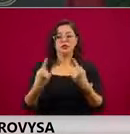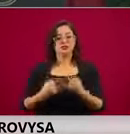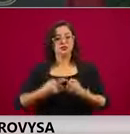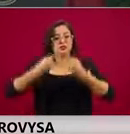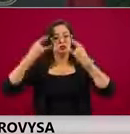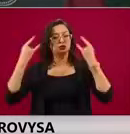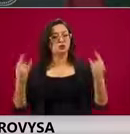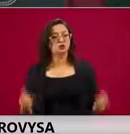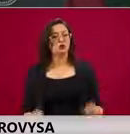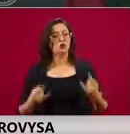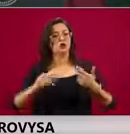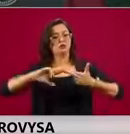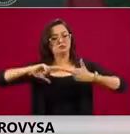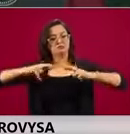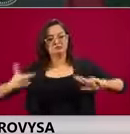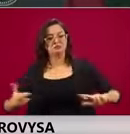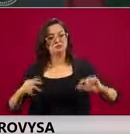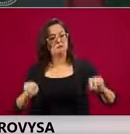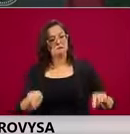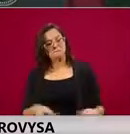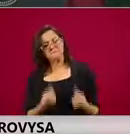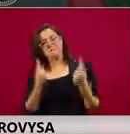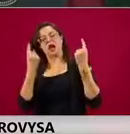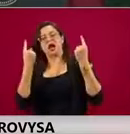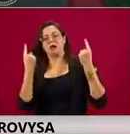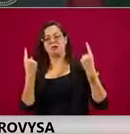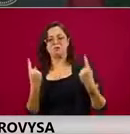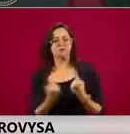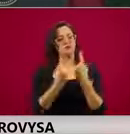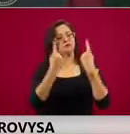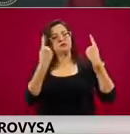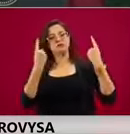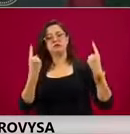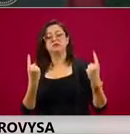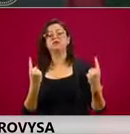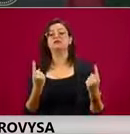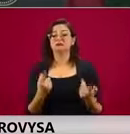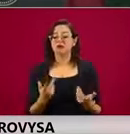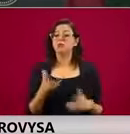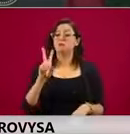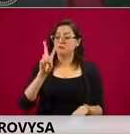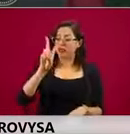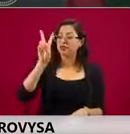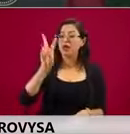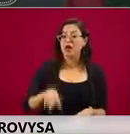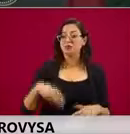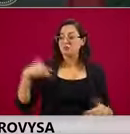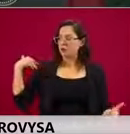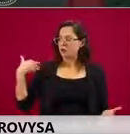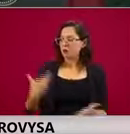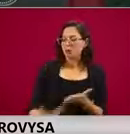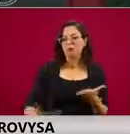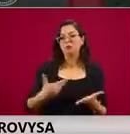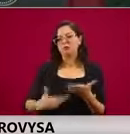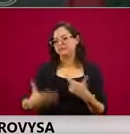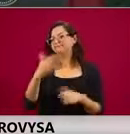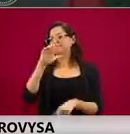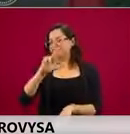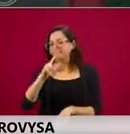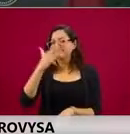pero del pasado. Usted es un demócrata, nos queremos tanto. O